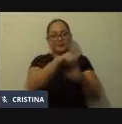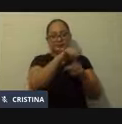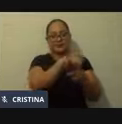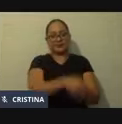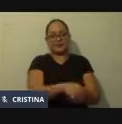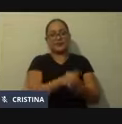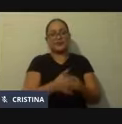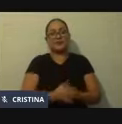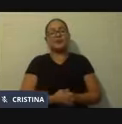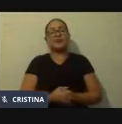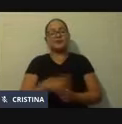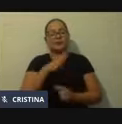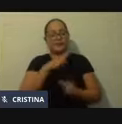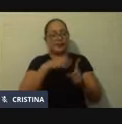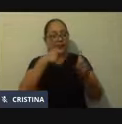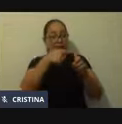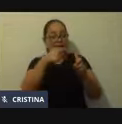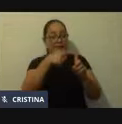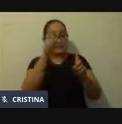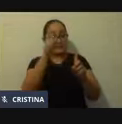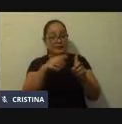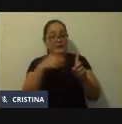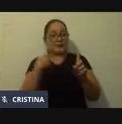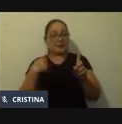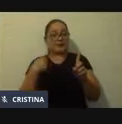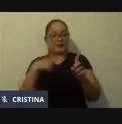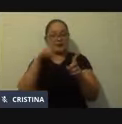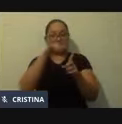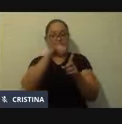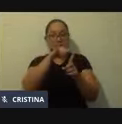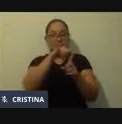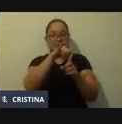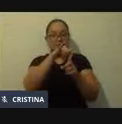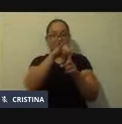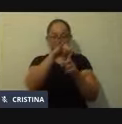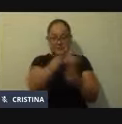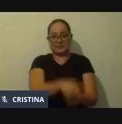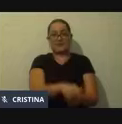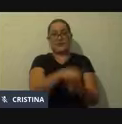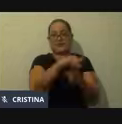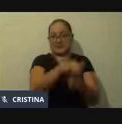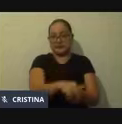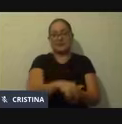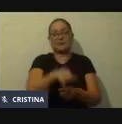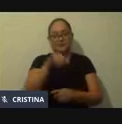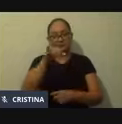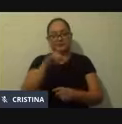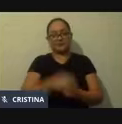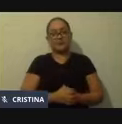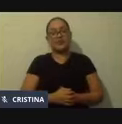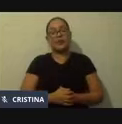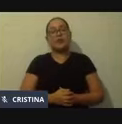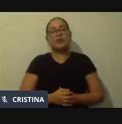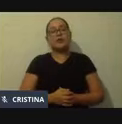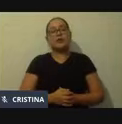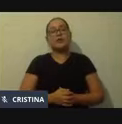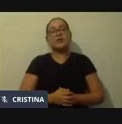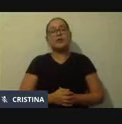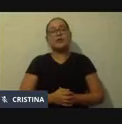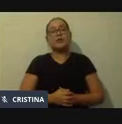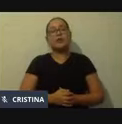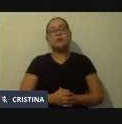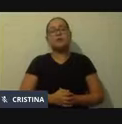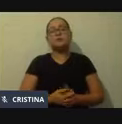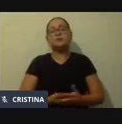es porque hay una persona que está siendo investigada constantemente por otras y que para